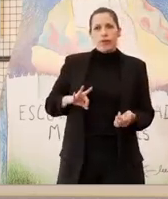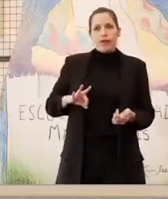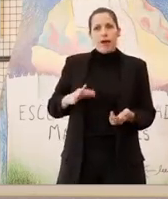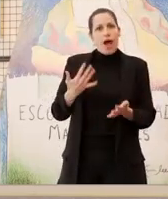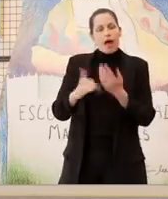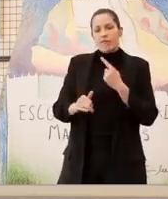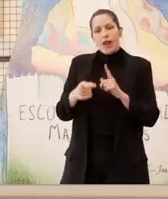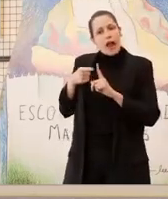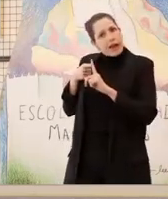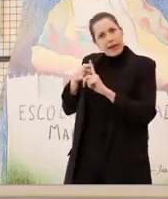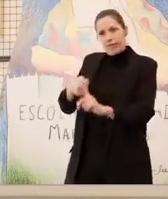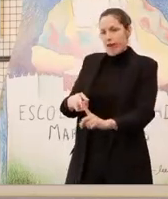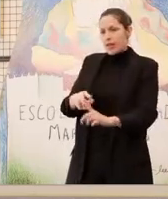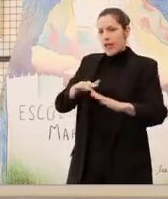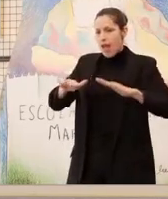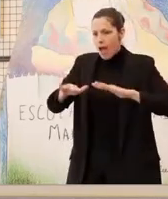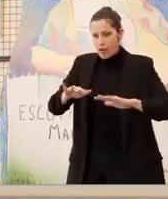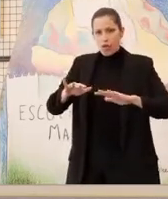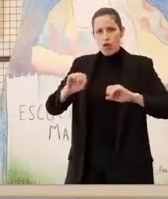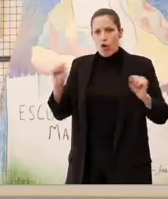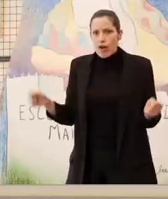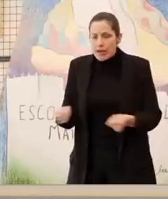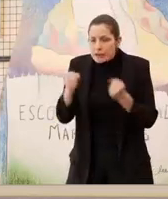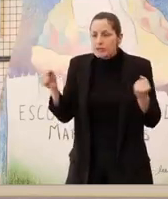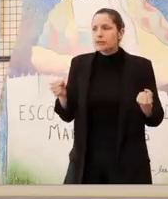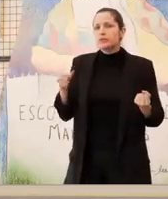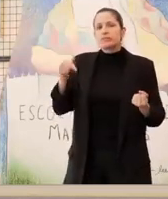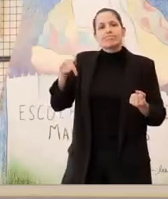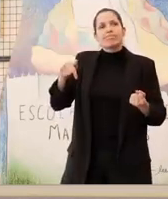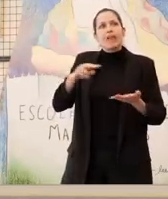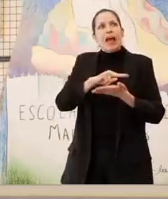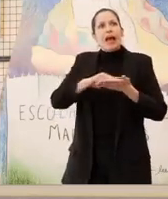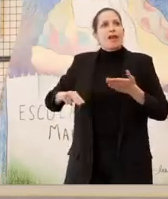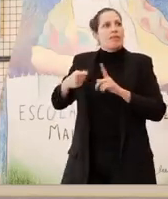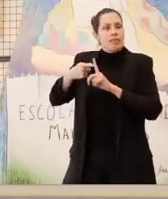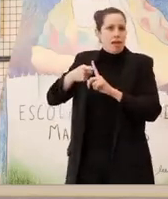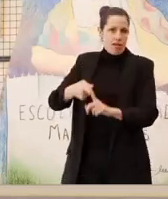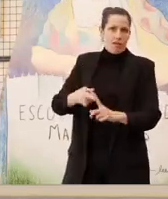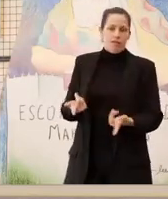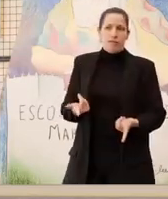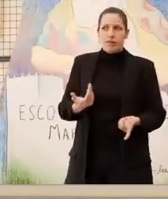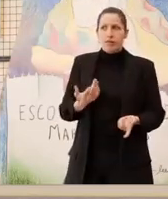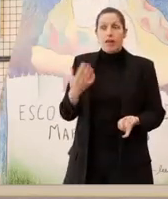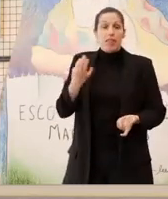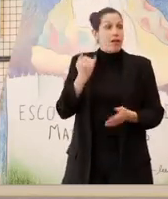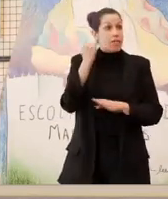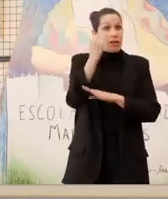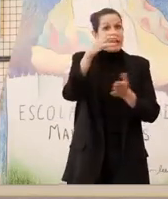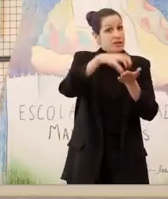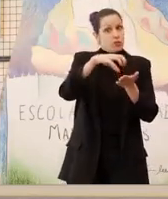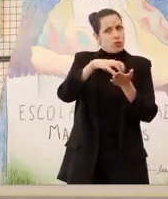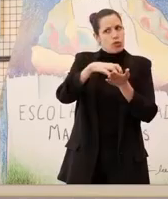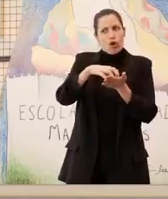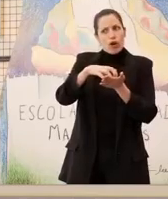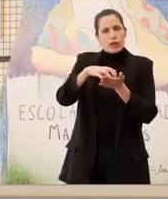de acciones y de actividades feministas en toda Galicia quizá Tendría que haber más instituciones que lo hiciesen